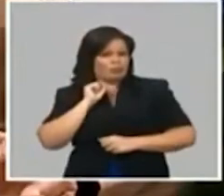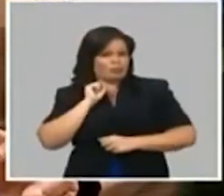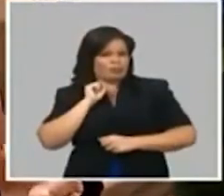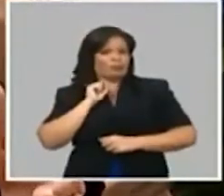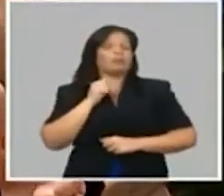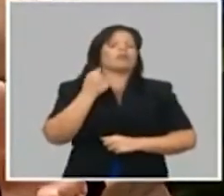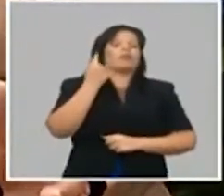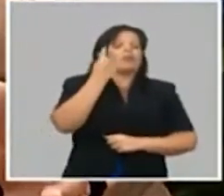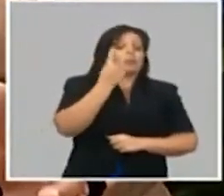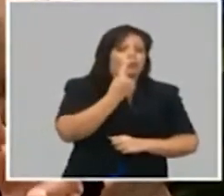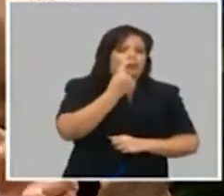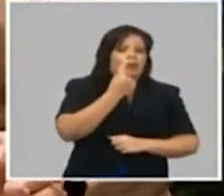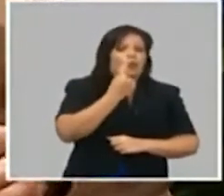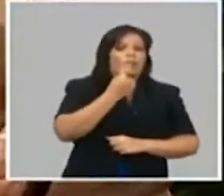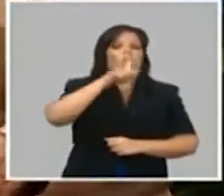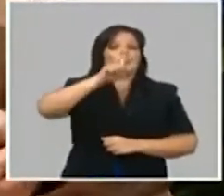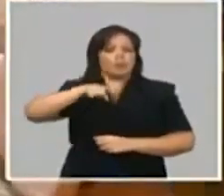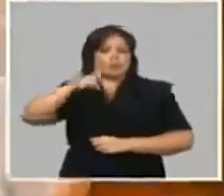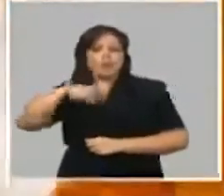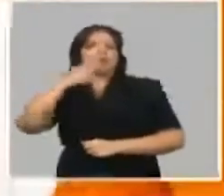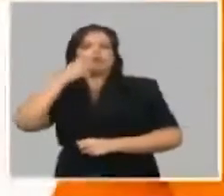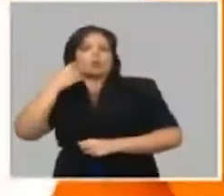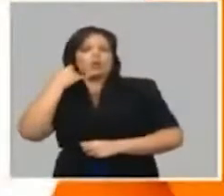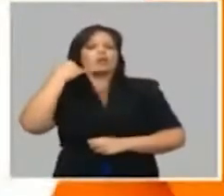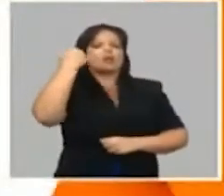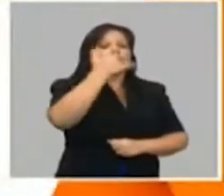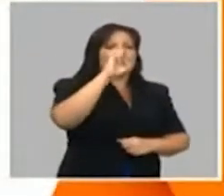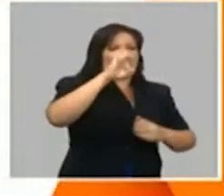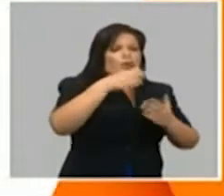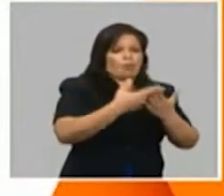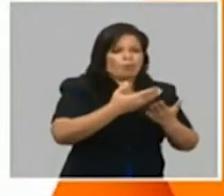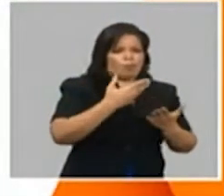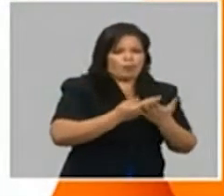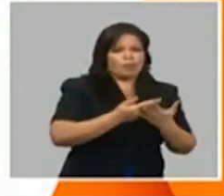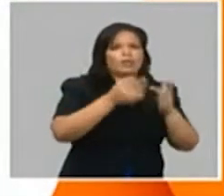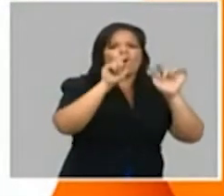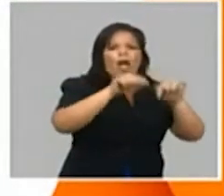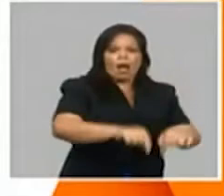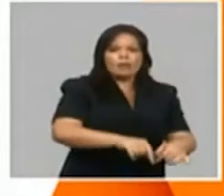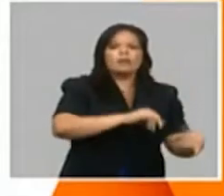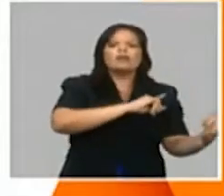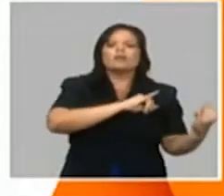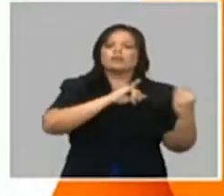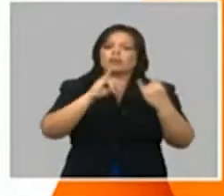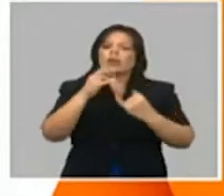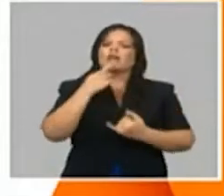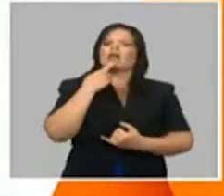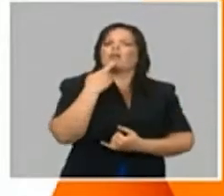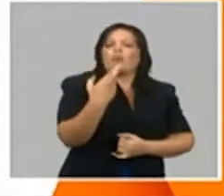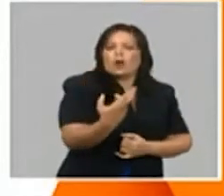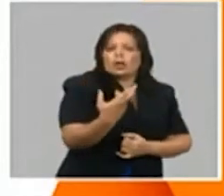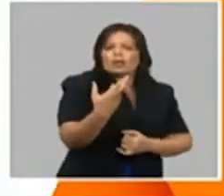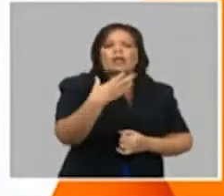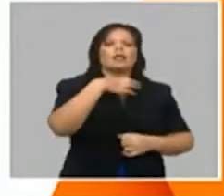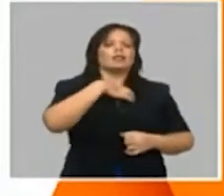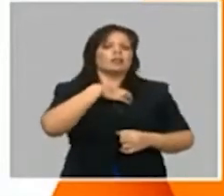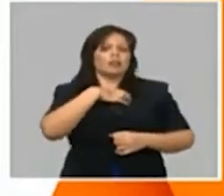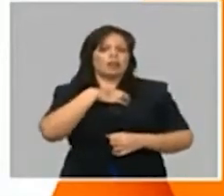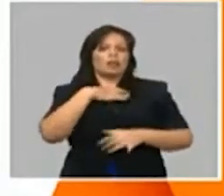pueden contactar con estas empresas, que le van a dar la información requerida, lo tienen bien puesto en su sistema